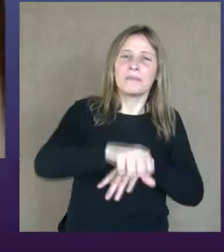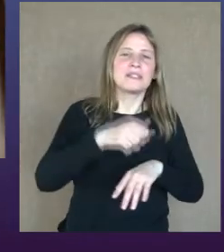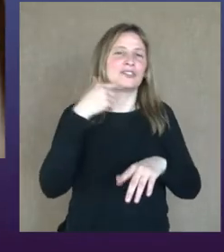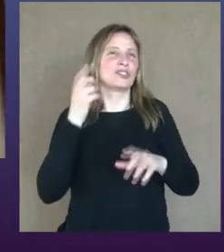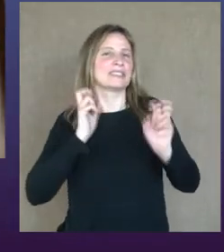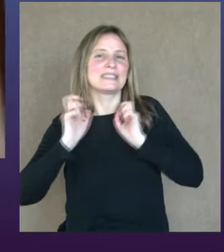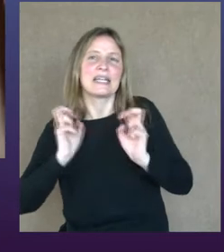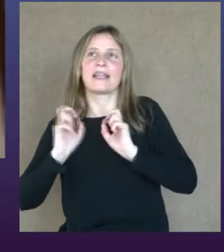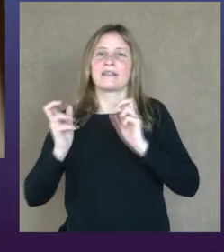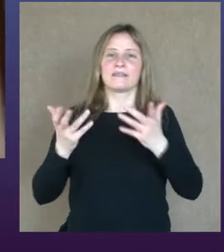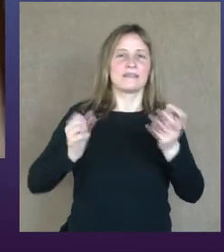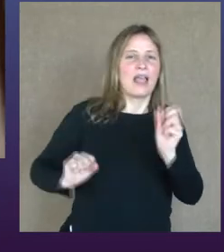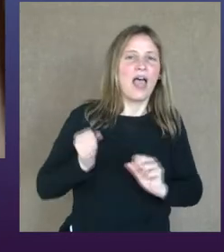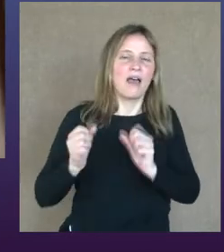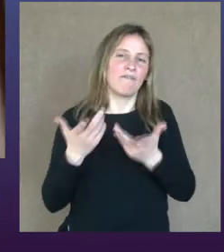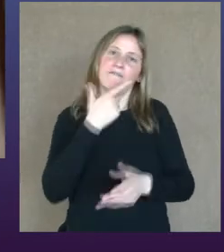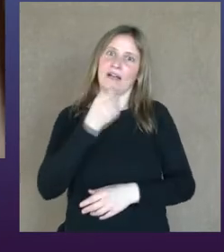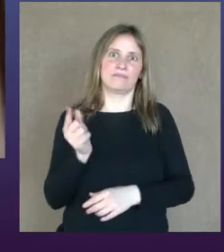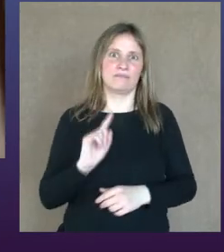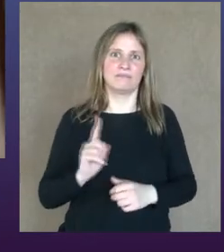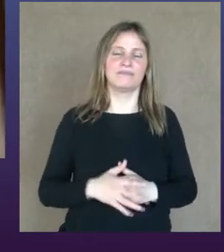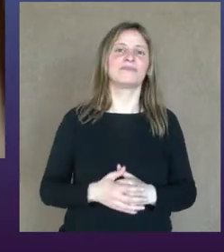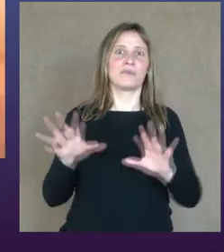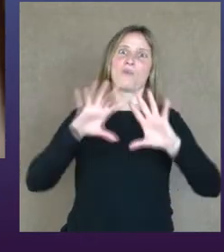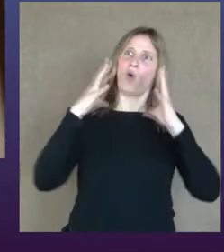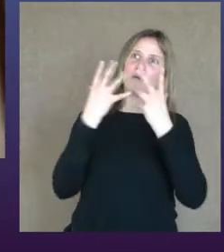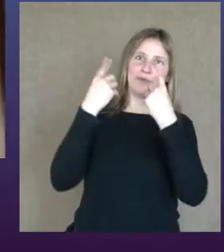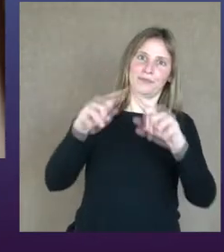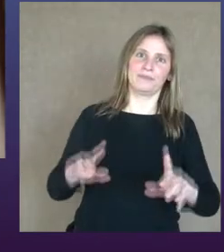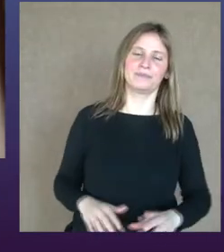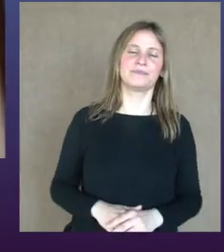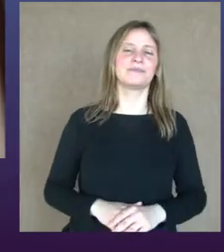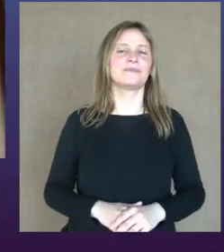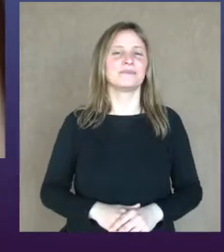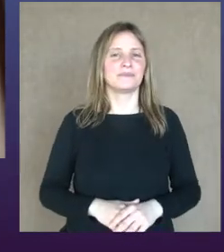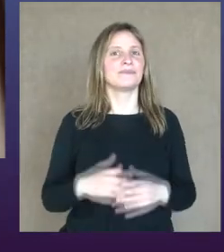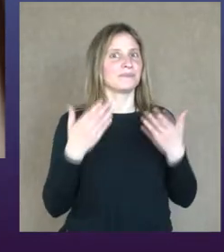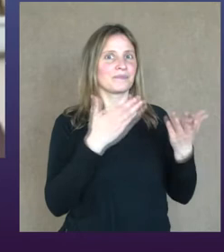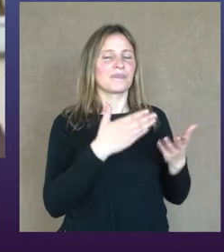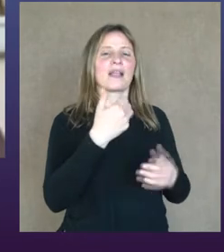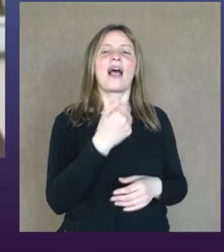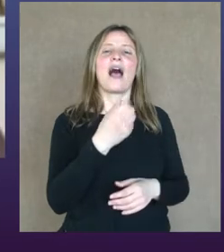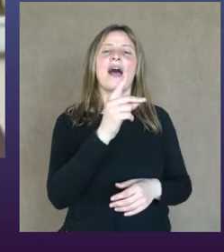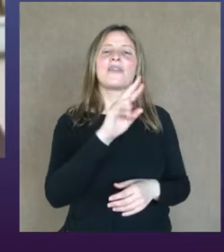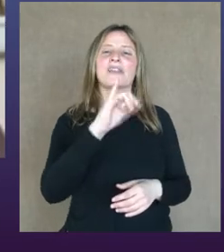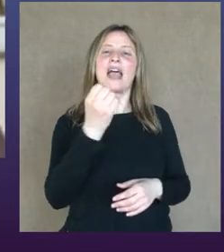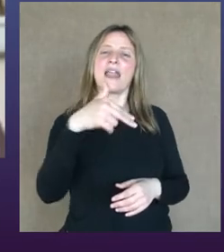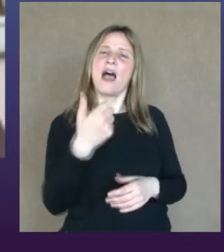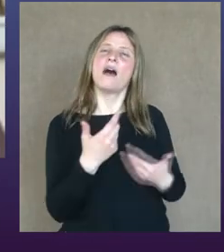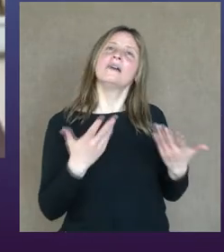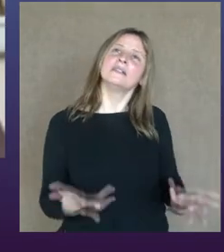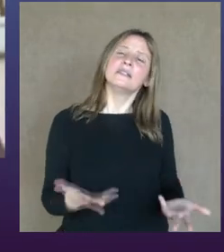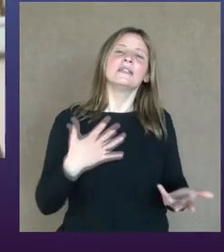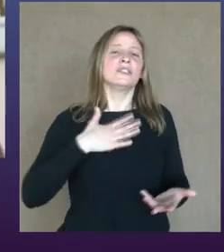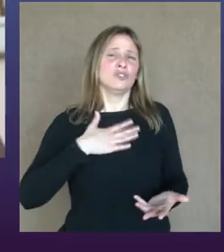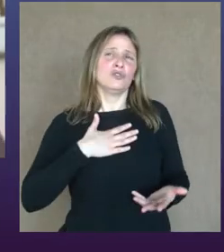compromisos, a estrés, a adrenalinas, y bueno, no es fácil. A un universo. Adriana. Y yo